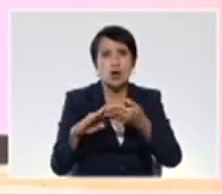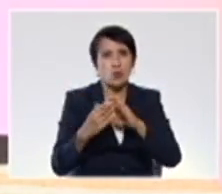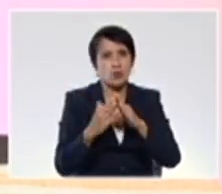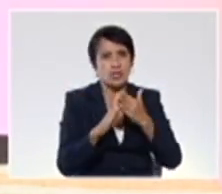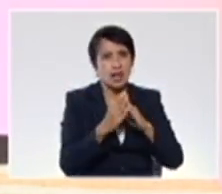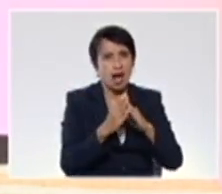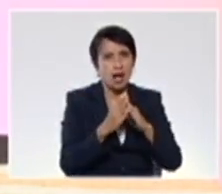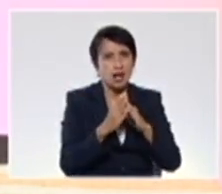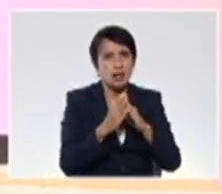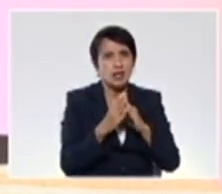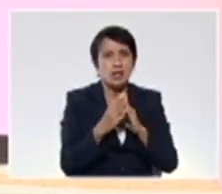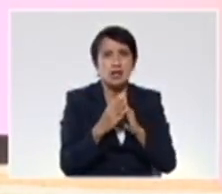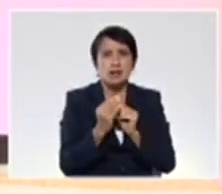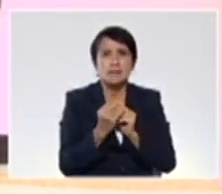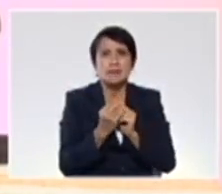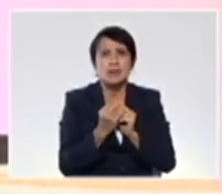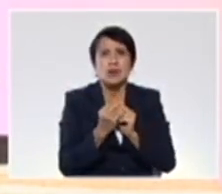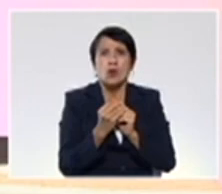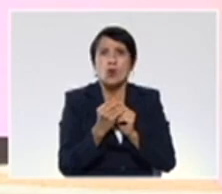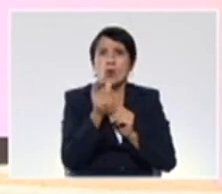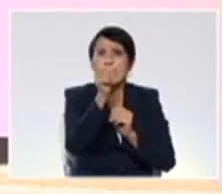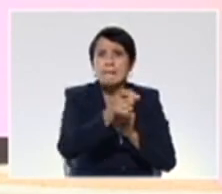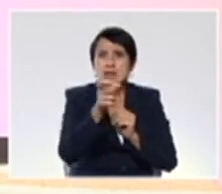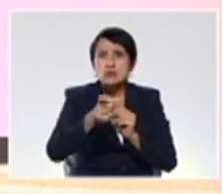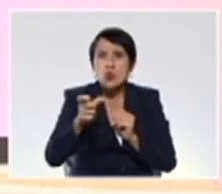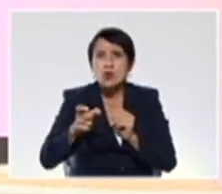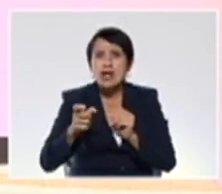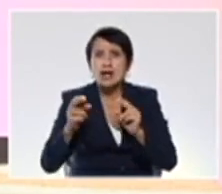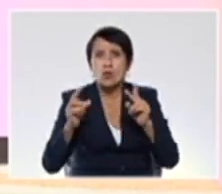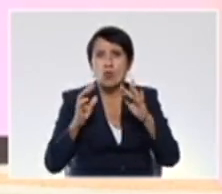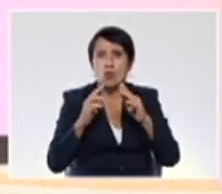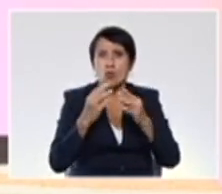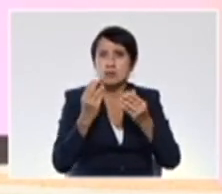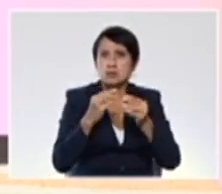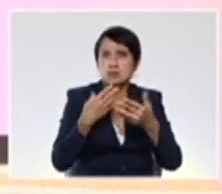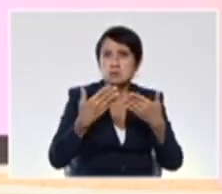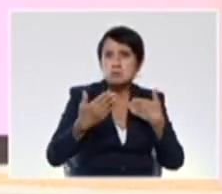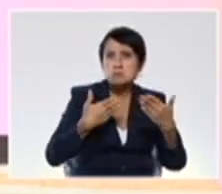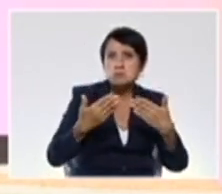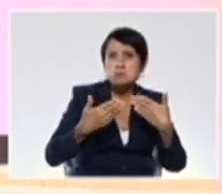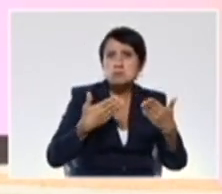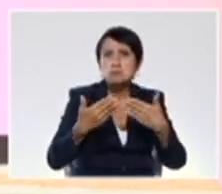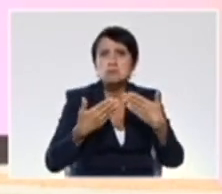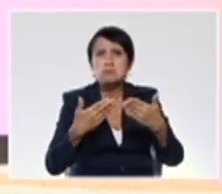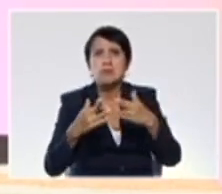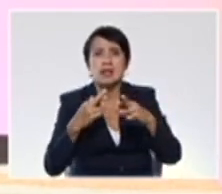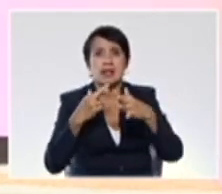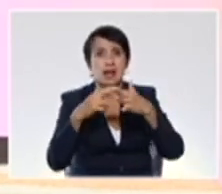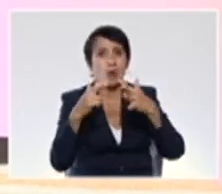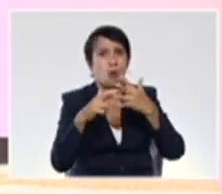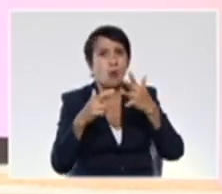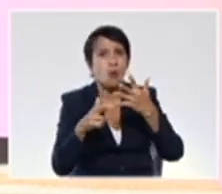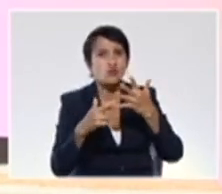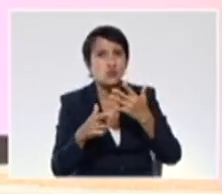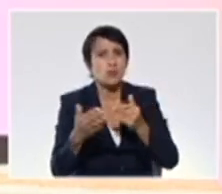las personas con que interactuamos en nuestro entorno, son esos recursos